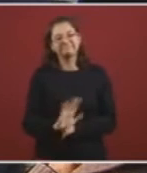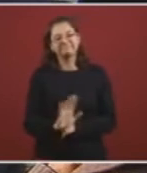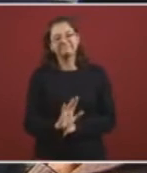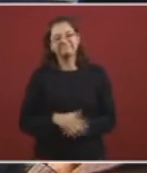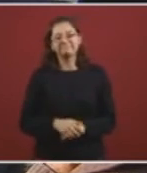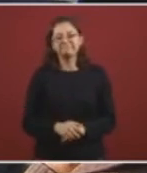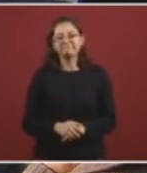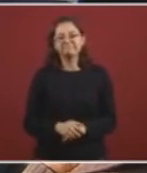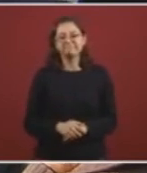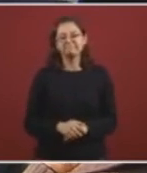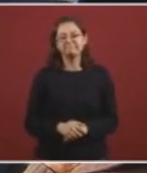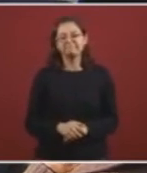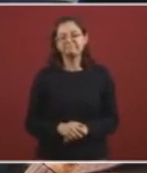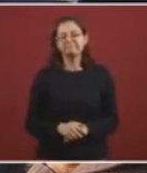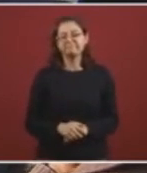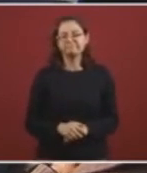Ya lo demás es